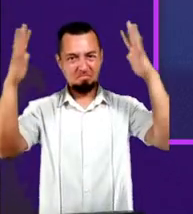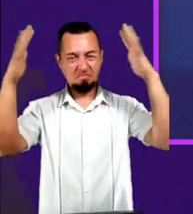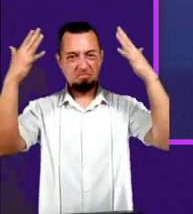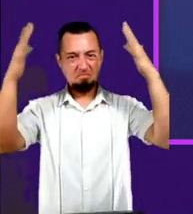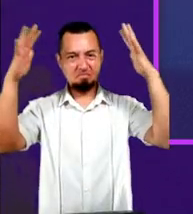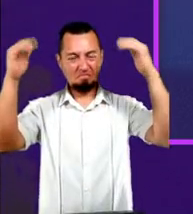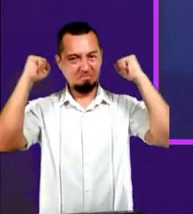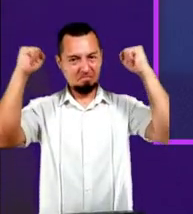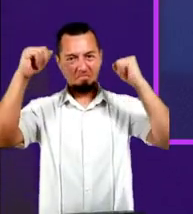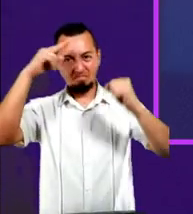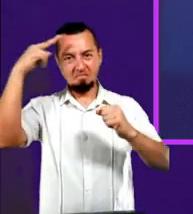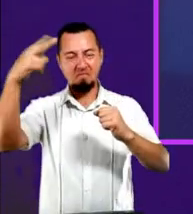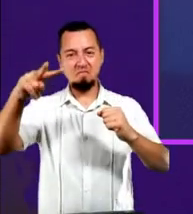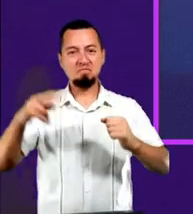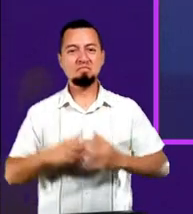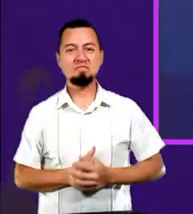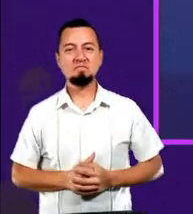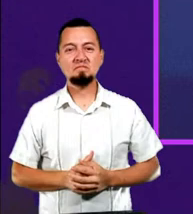Gobierno de Jalisco.